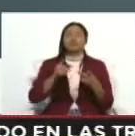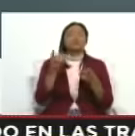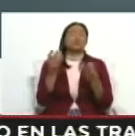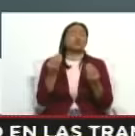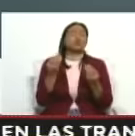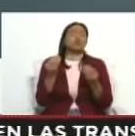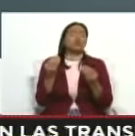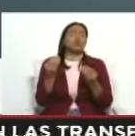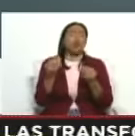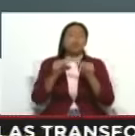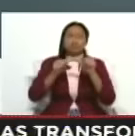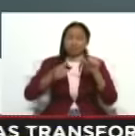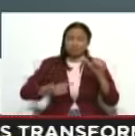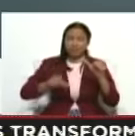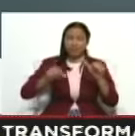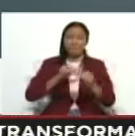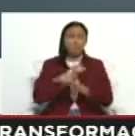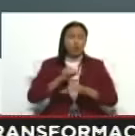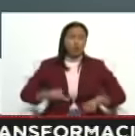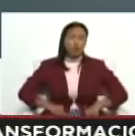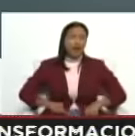en Portugal y otros países.